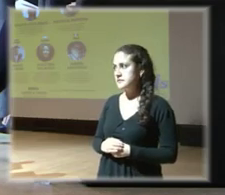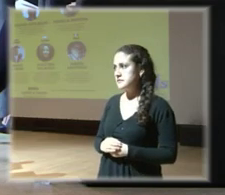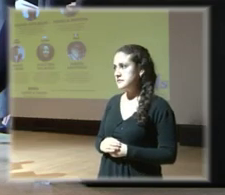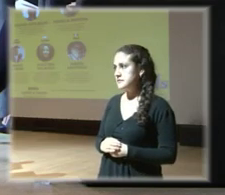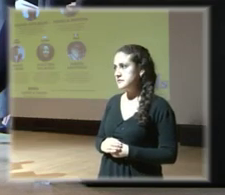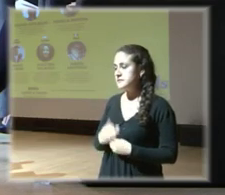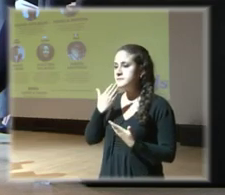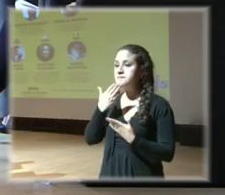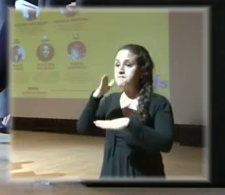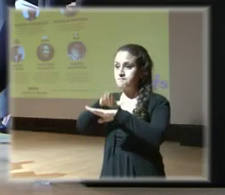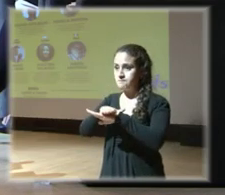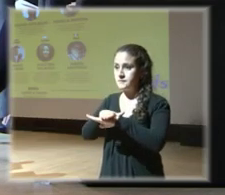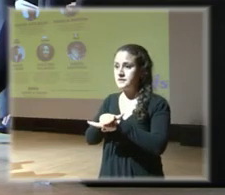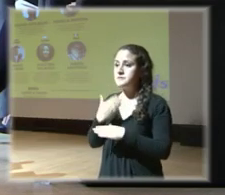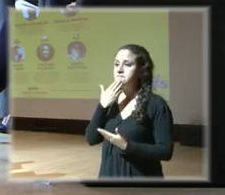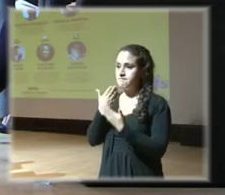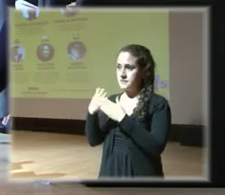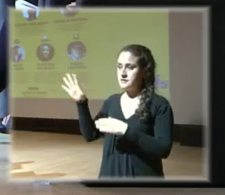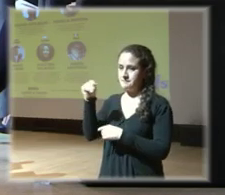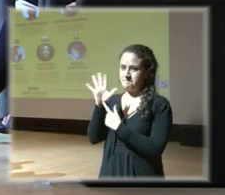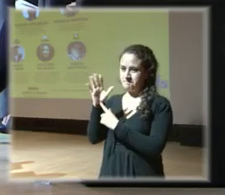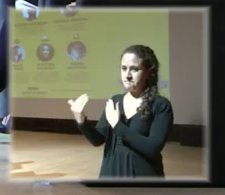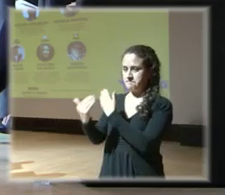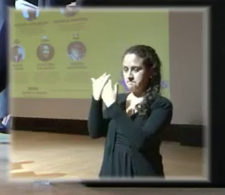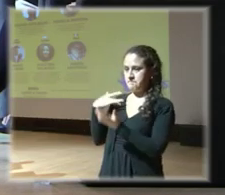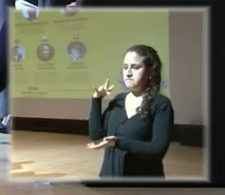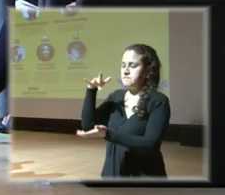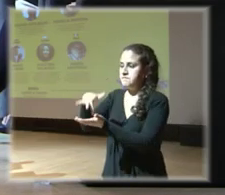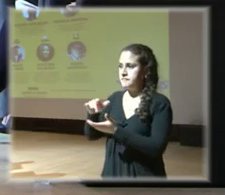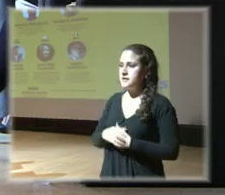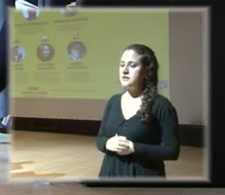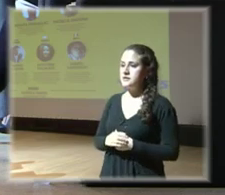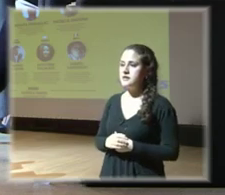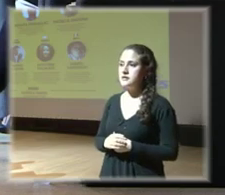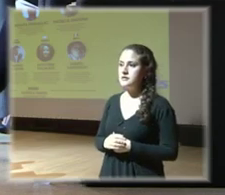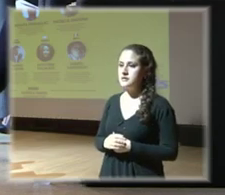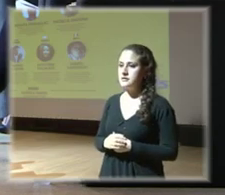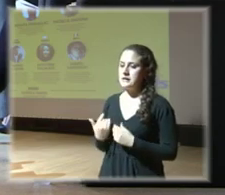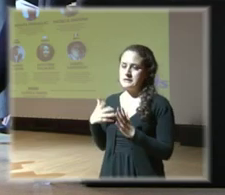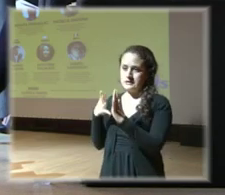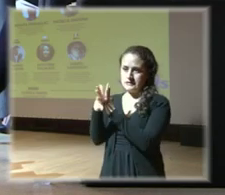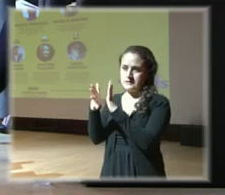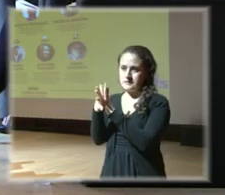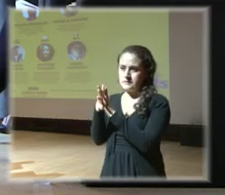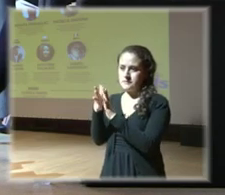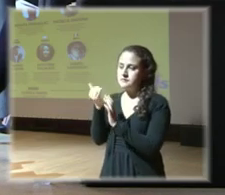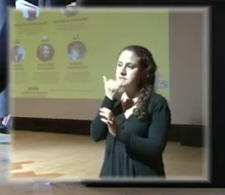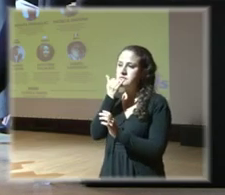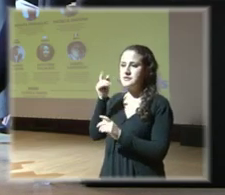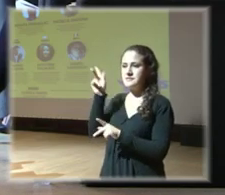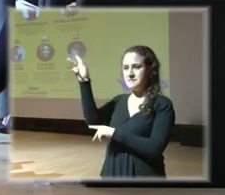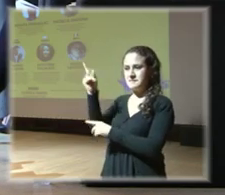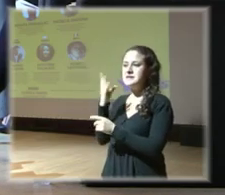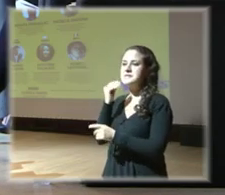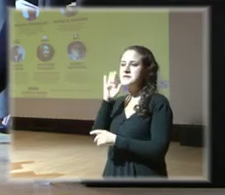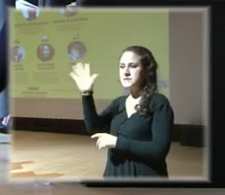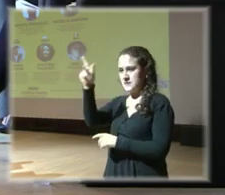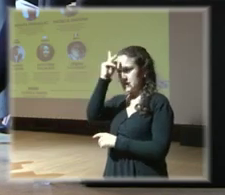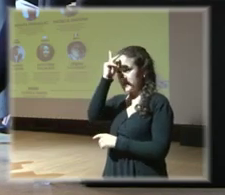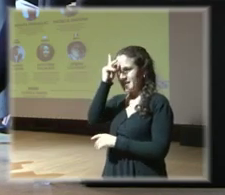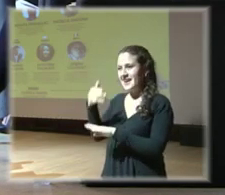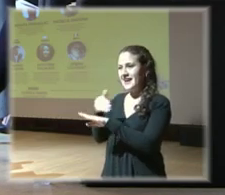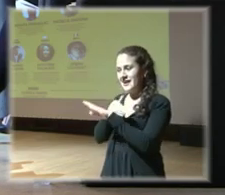¿Qué tal? Buenas tardes. Muchas gracias a País por la invitación. Yo quería contarte un poco la experiencia peruana, que por lo que hemos